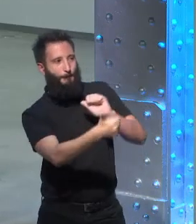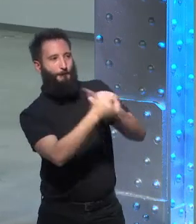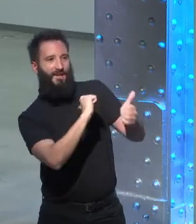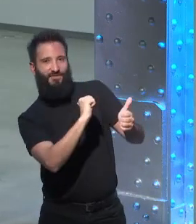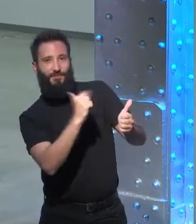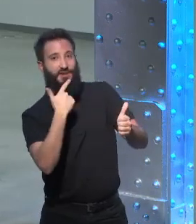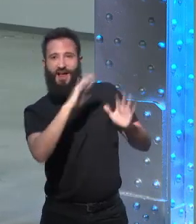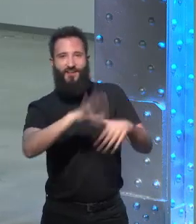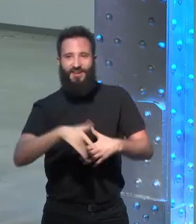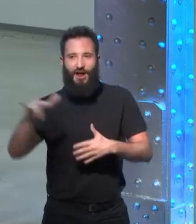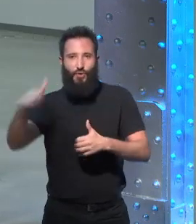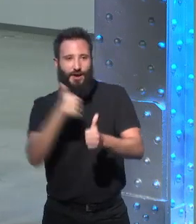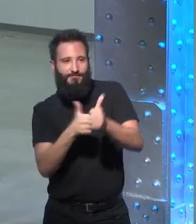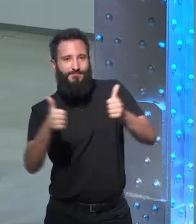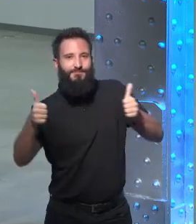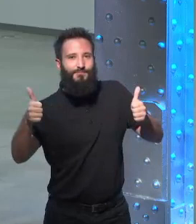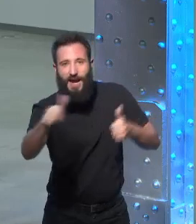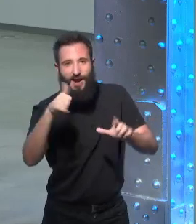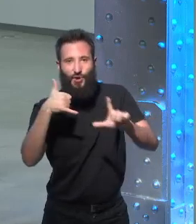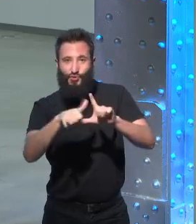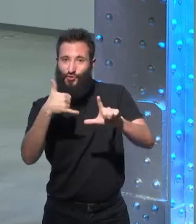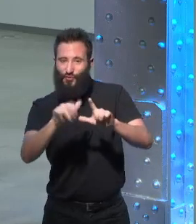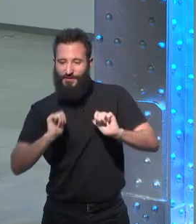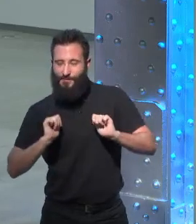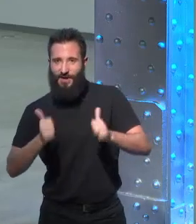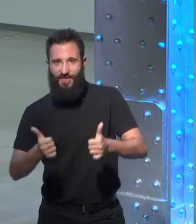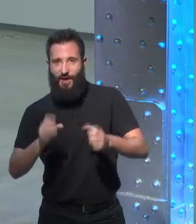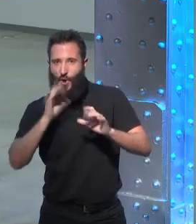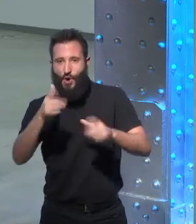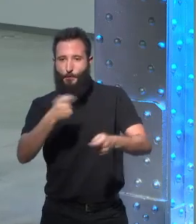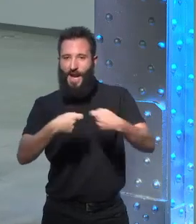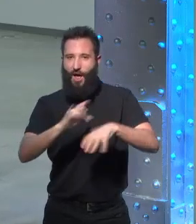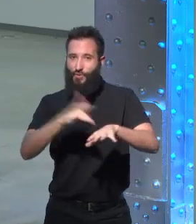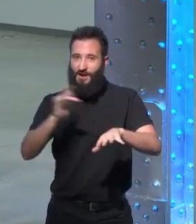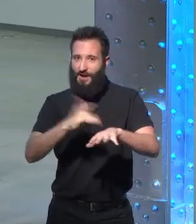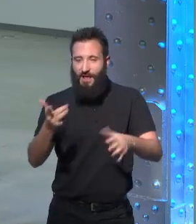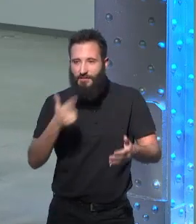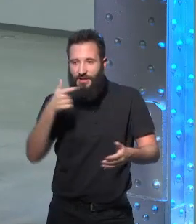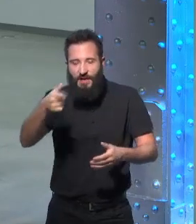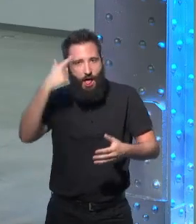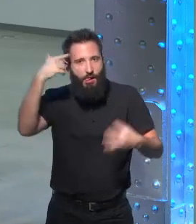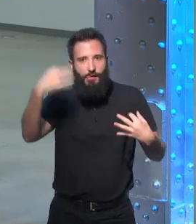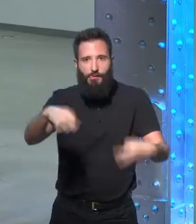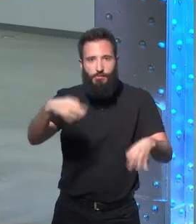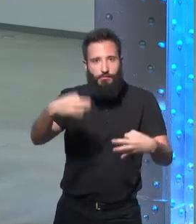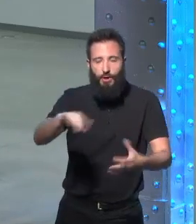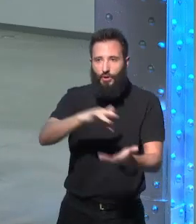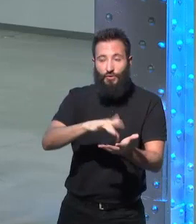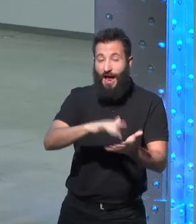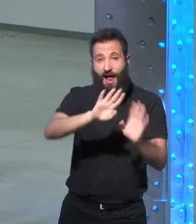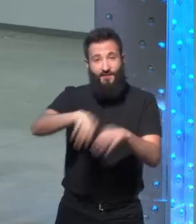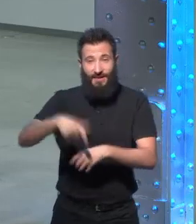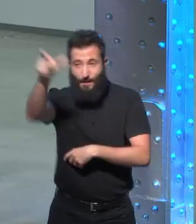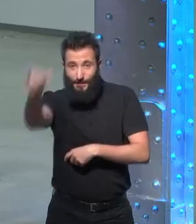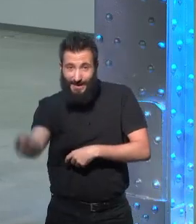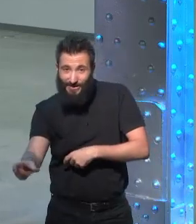que se estaba posicionando como youtuber en ese mercado digital, ¿vale? Y no era consciente cuando al final se identifica